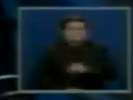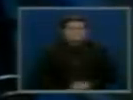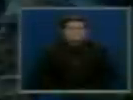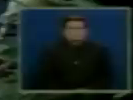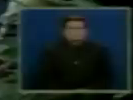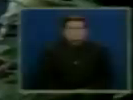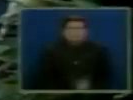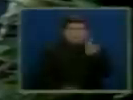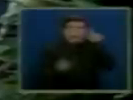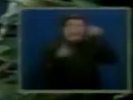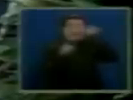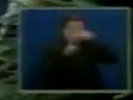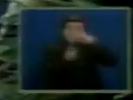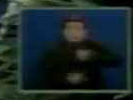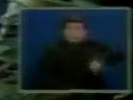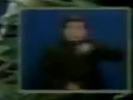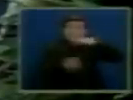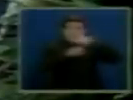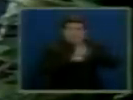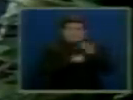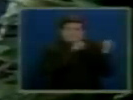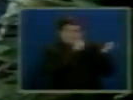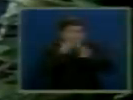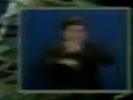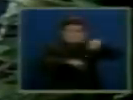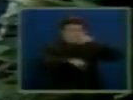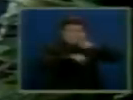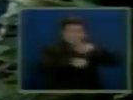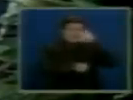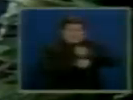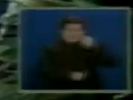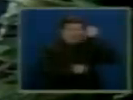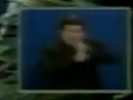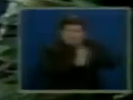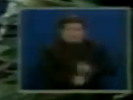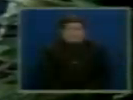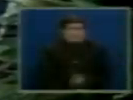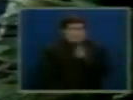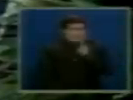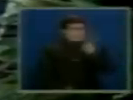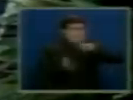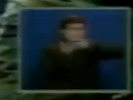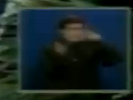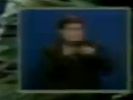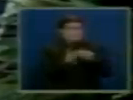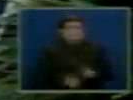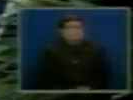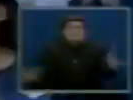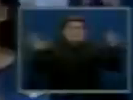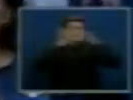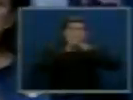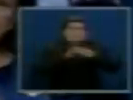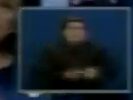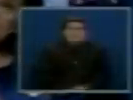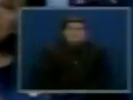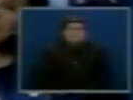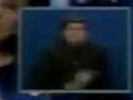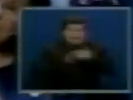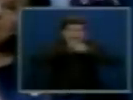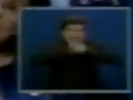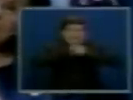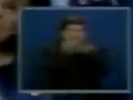Con ese propósito, hemos elaborado una Estrategia Nacional de Empleo que en realidad representa la articulación de una gran alianza por la producción.